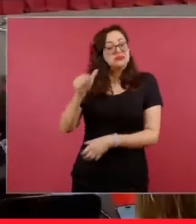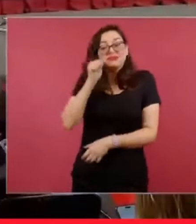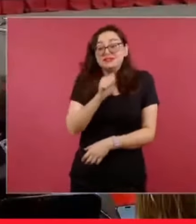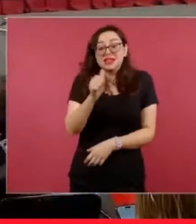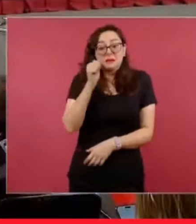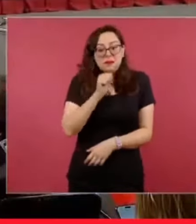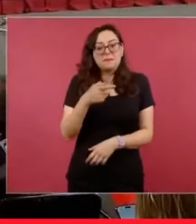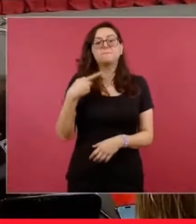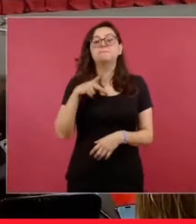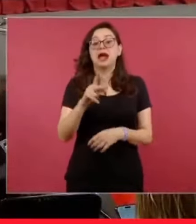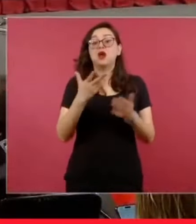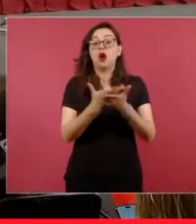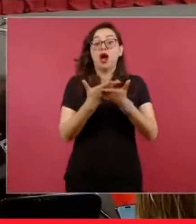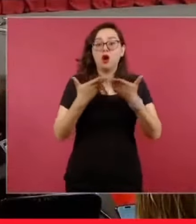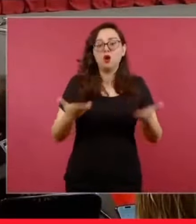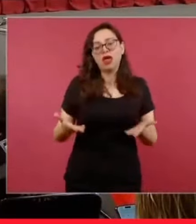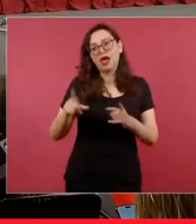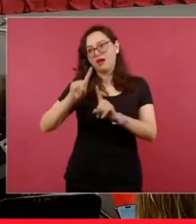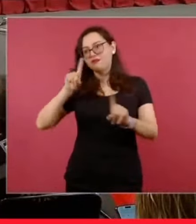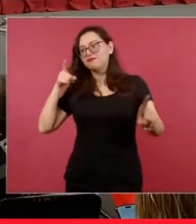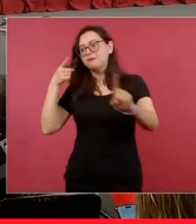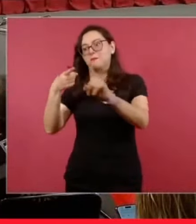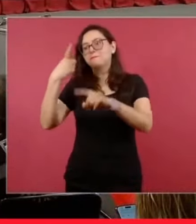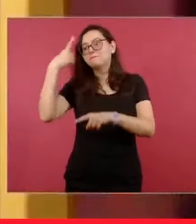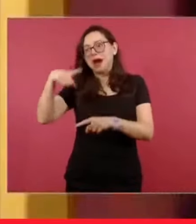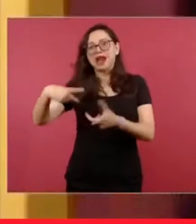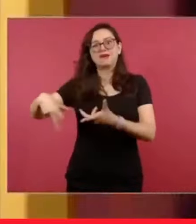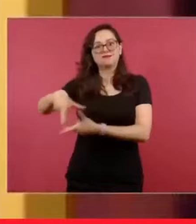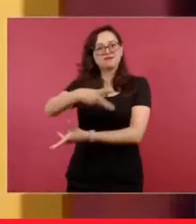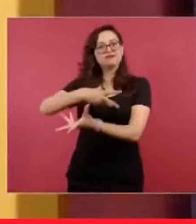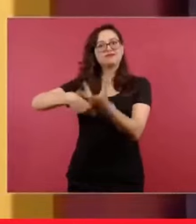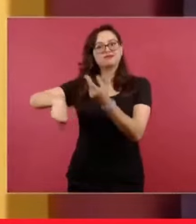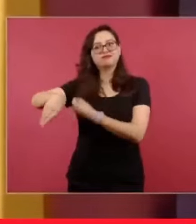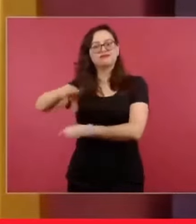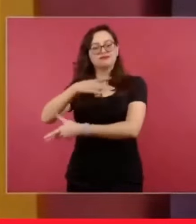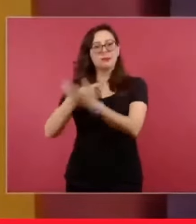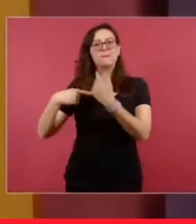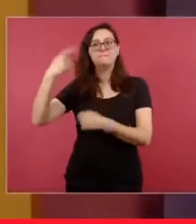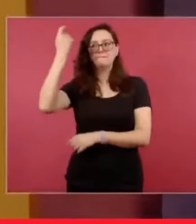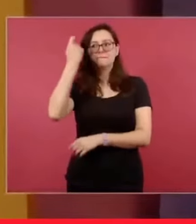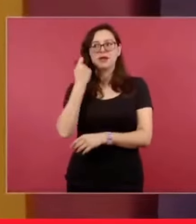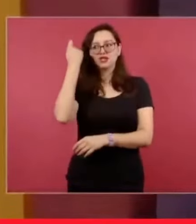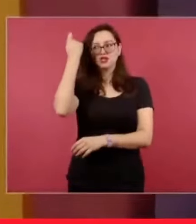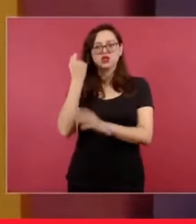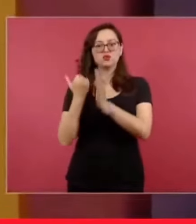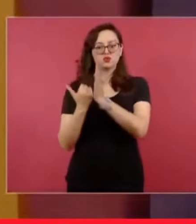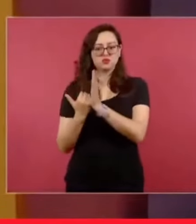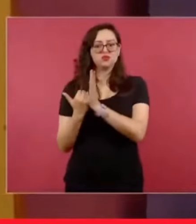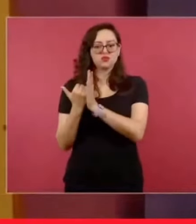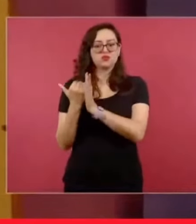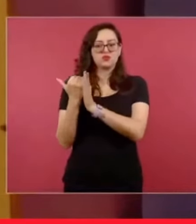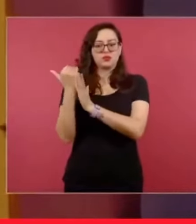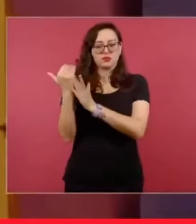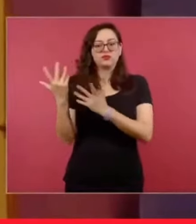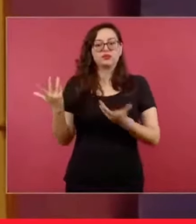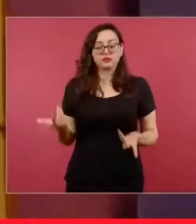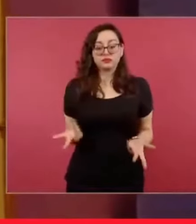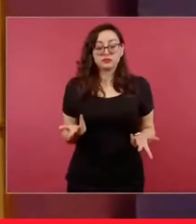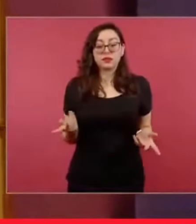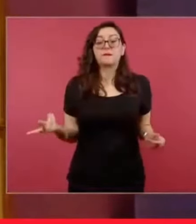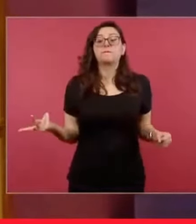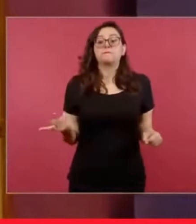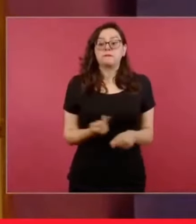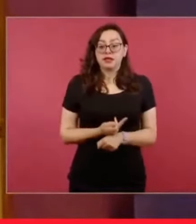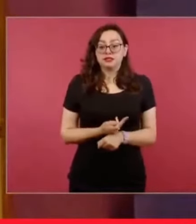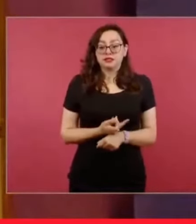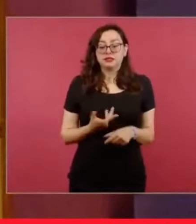tema también eh esto que mencionábamos la metodología no estaba eh permitiendo que las Afores eh Y las aores tampoco estaban